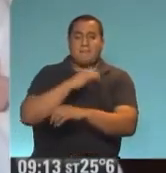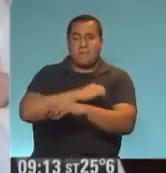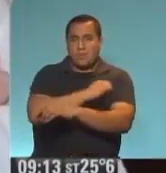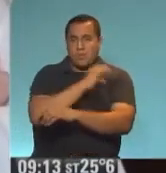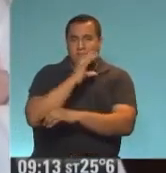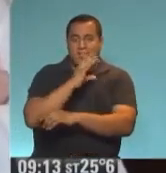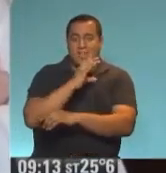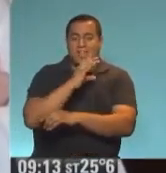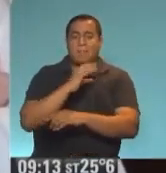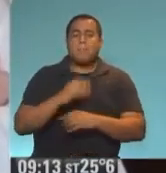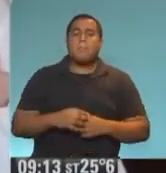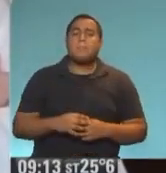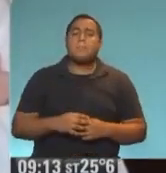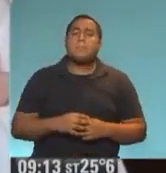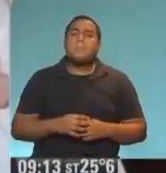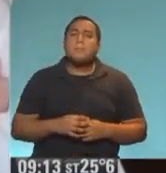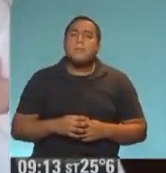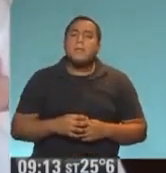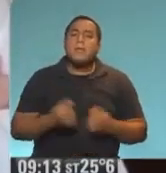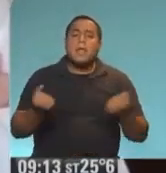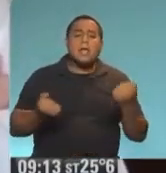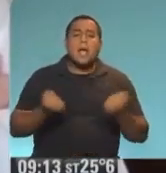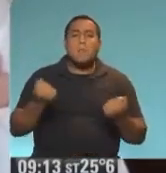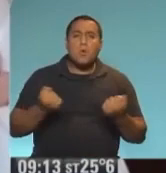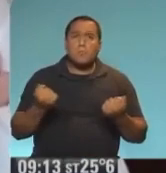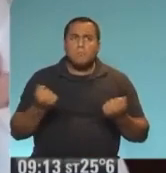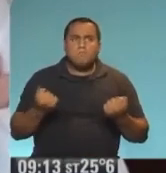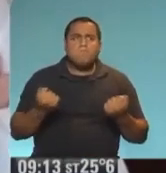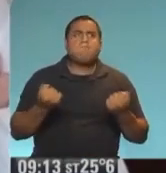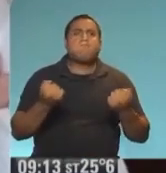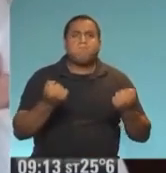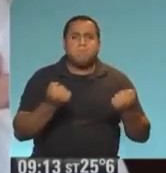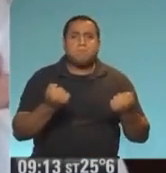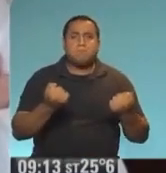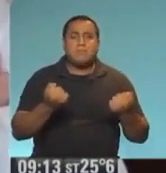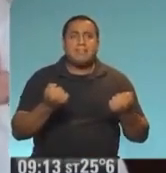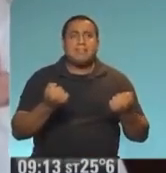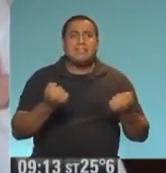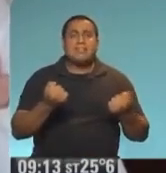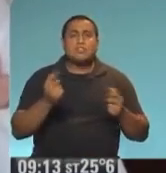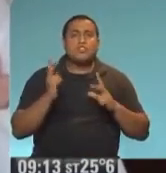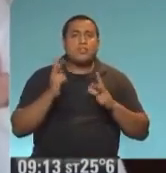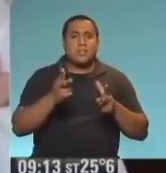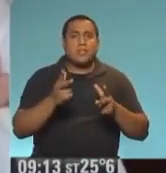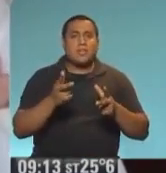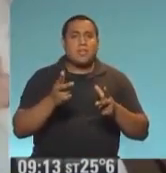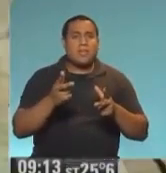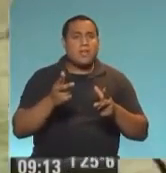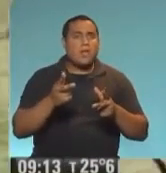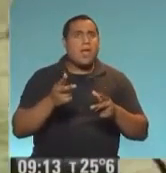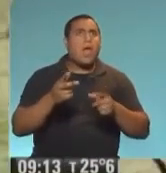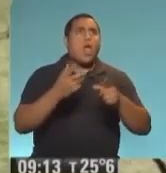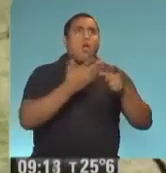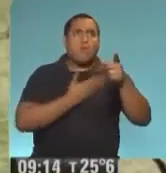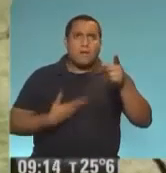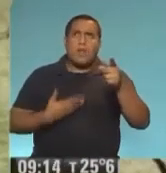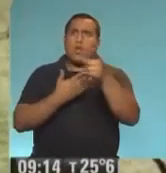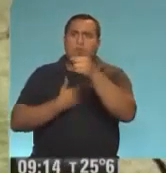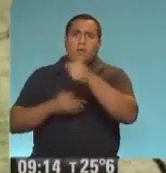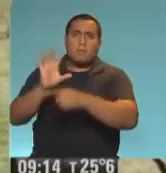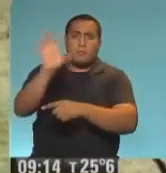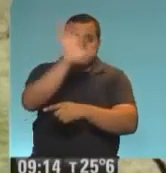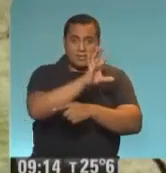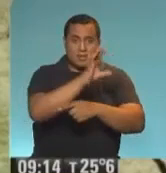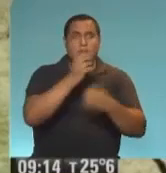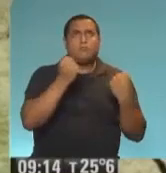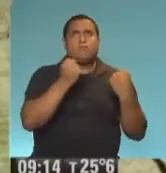ayer a la madrugada empezaban a salir los camiones. Yo le dije que iba a llegar en la mañana de hoy, le dije a todos los gobernadores, a toda la provincia argentina, es lo que está